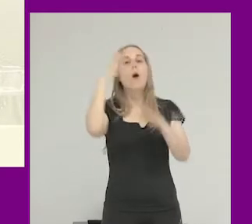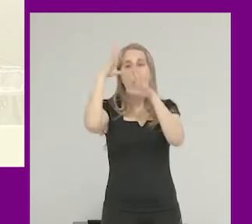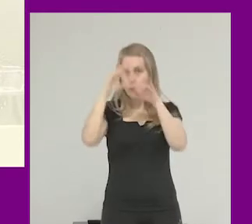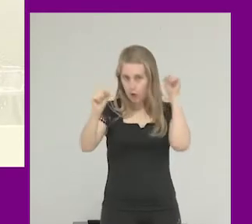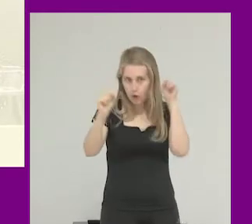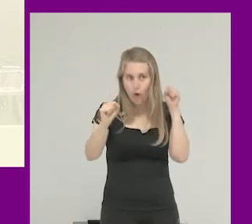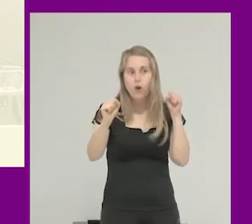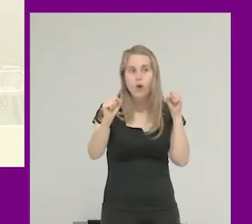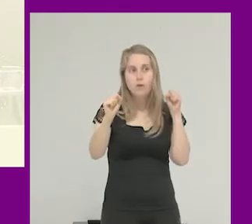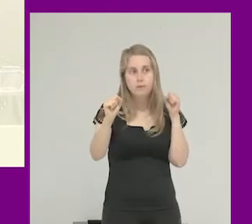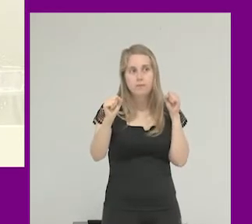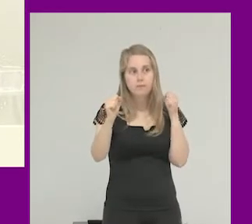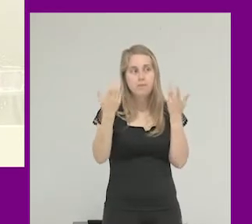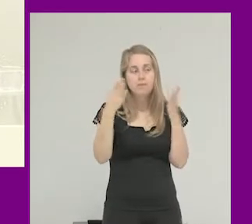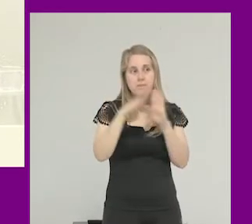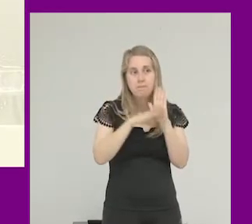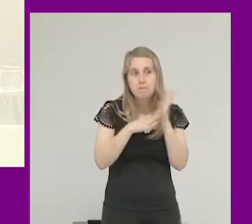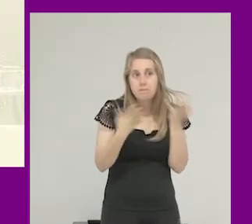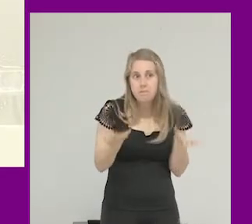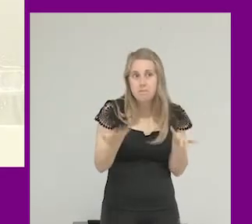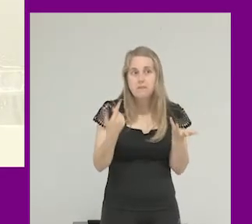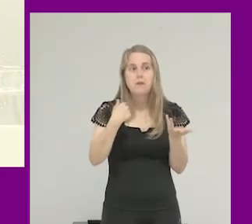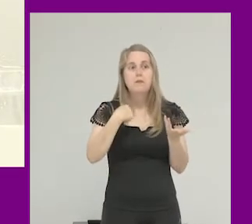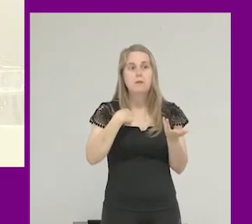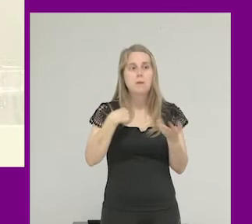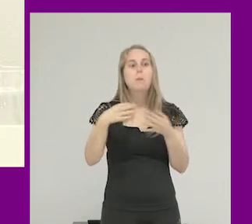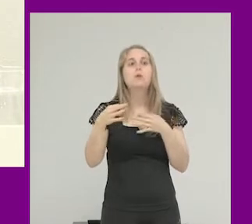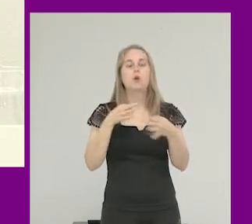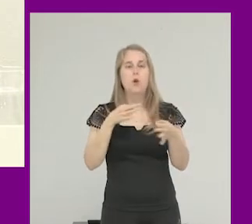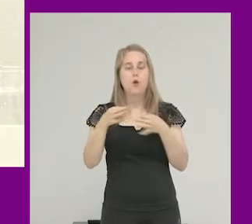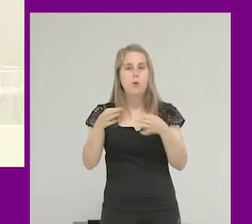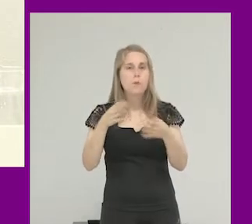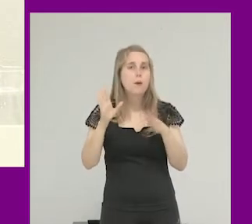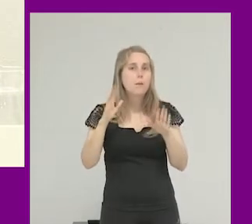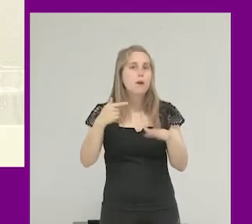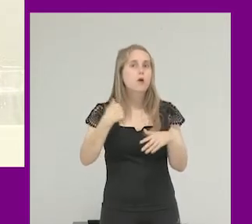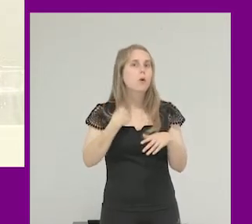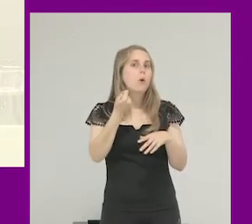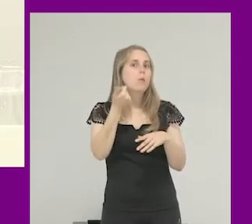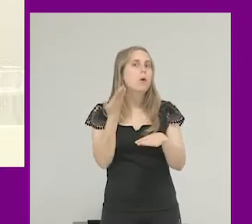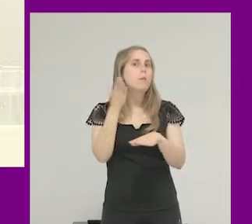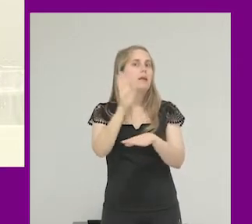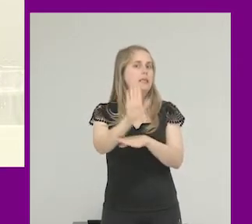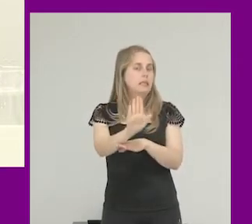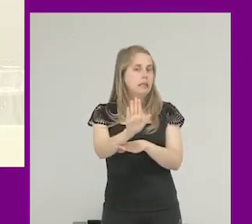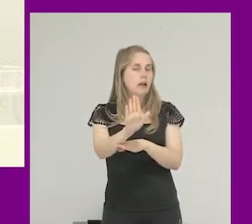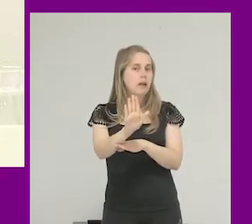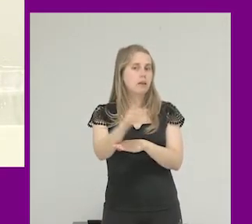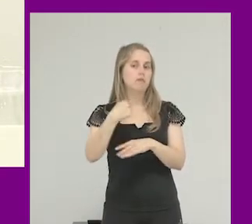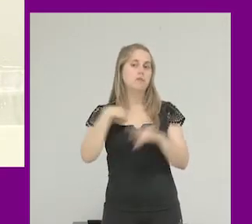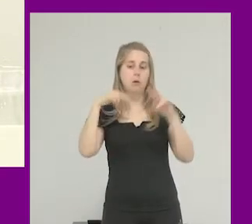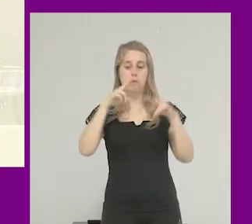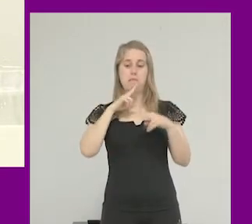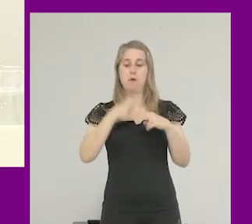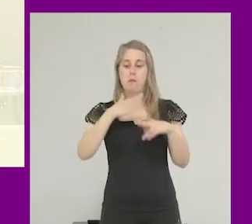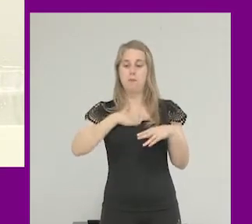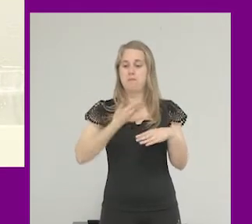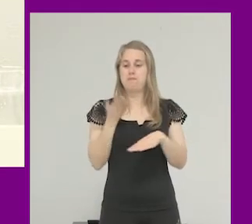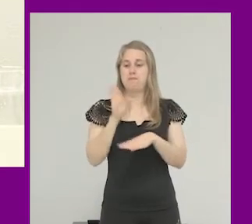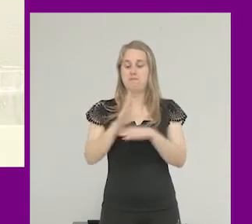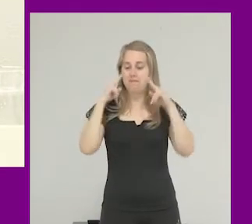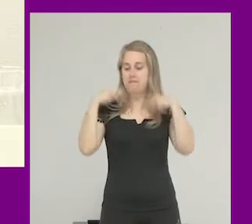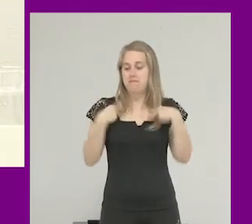El protocolo, pero voy a hacer un poco de presentadora, presentándome a mí misma y